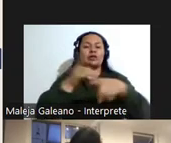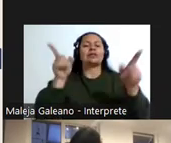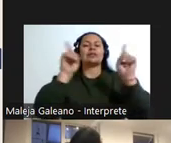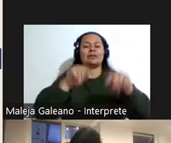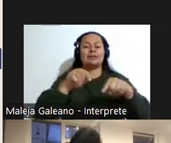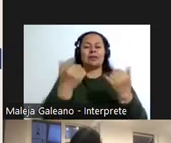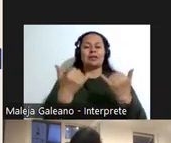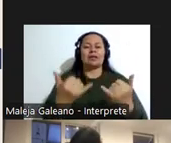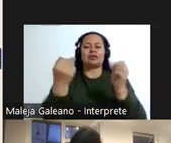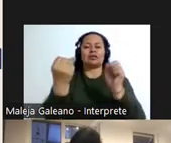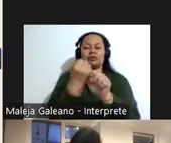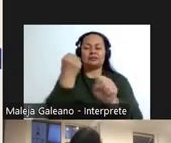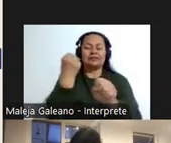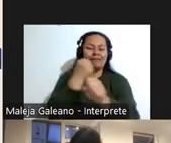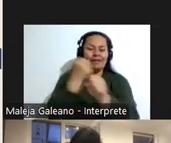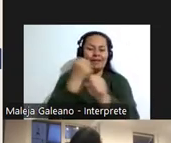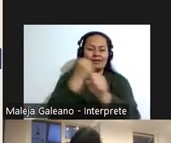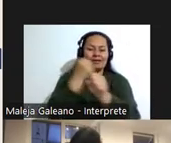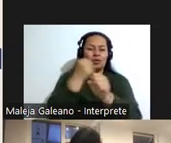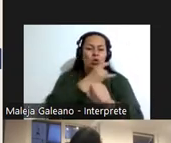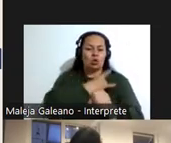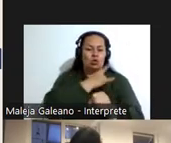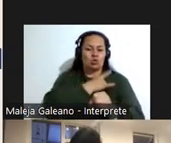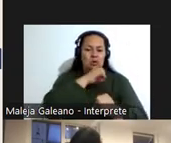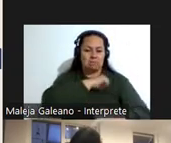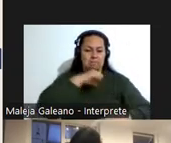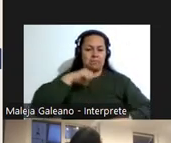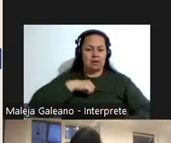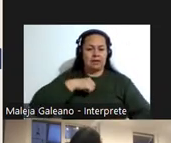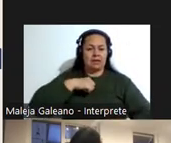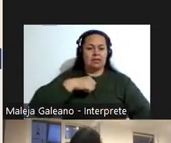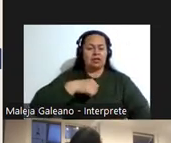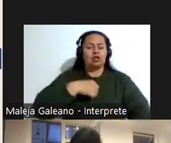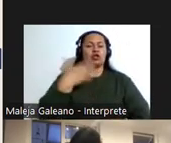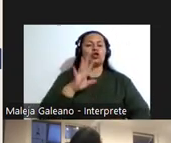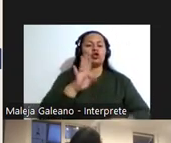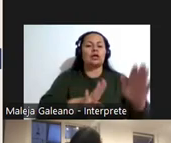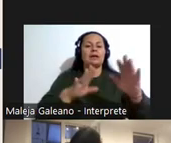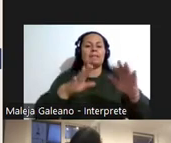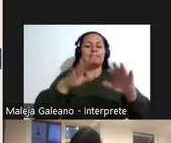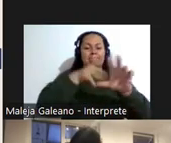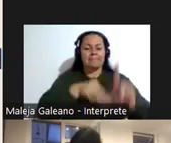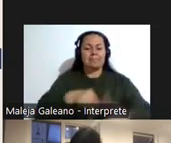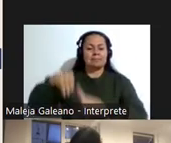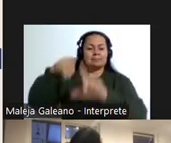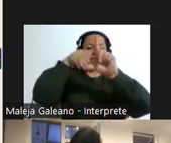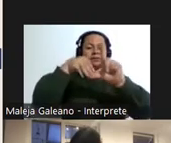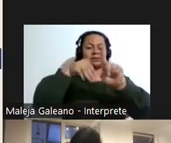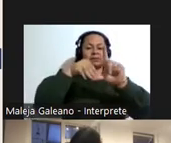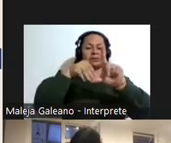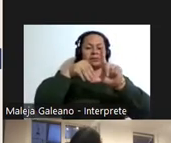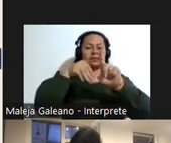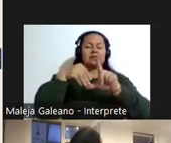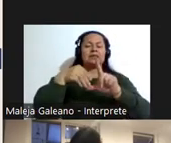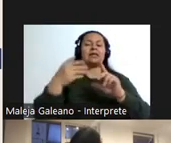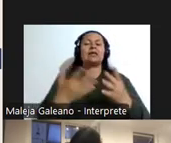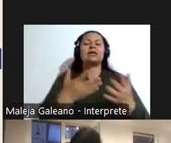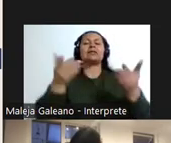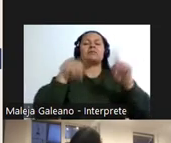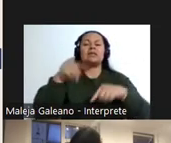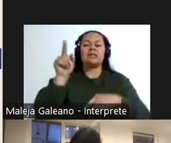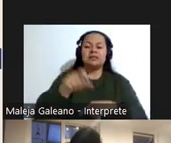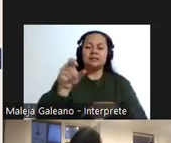para la universidad privada. Estudié una maestría en educación y desarrollo humano, en la cual necesité, después de haber